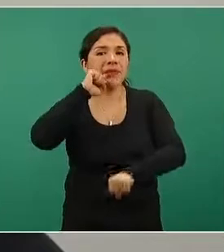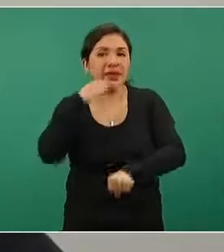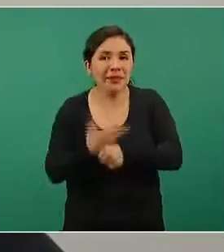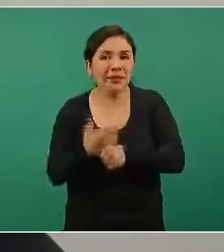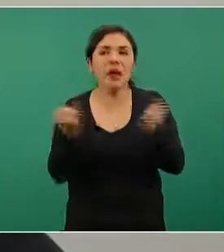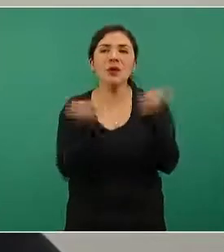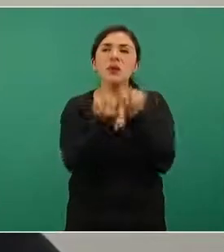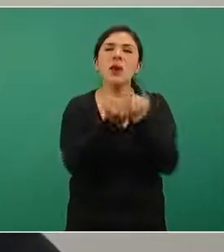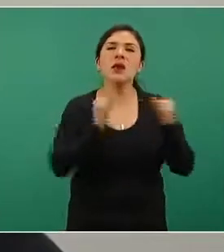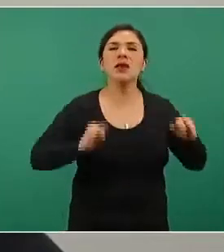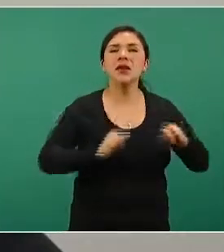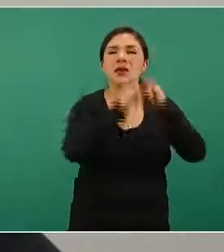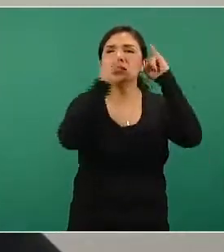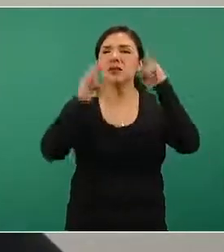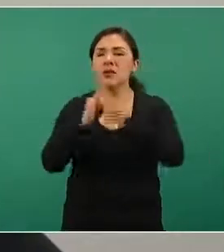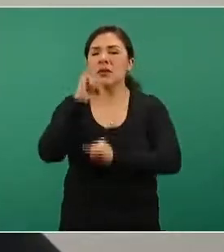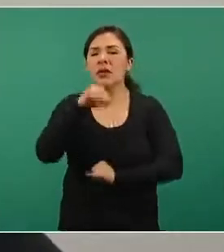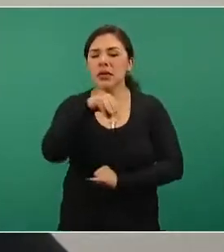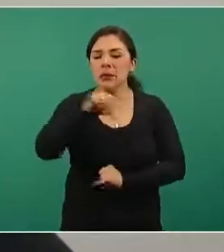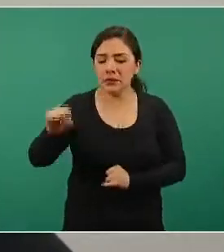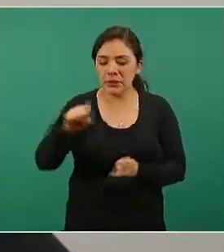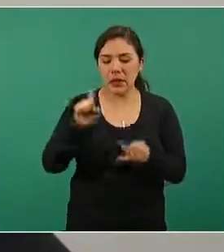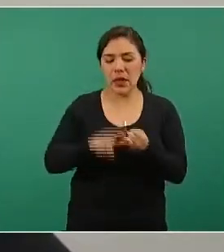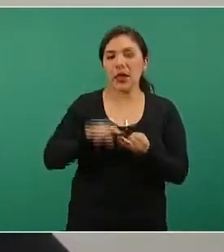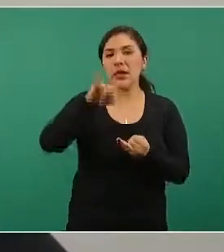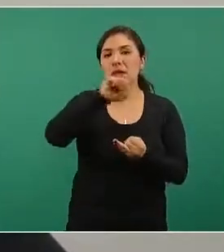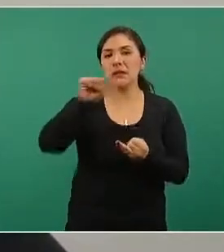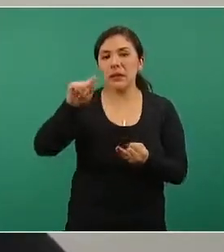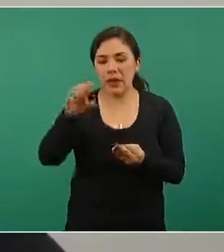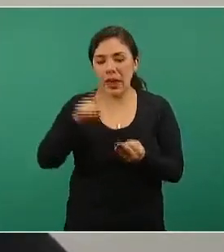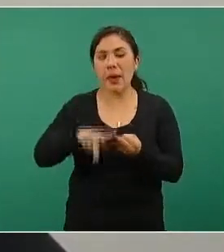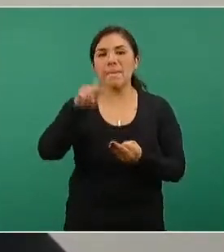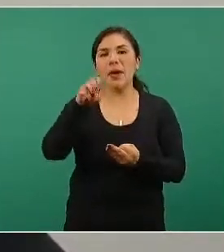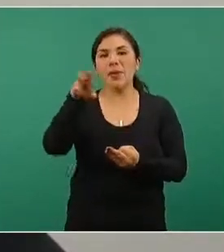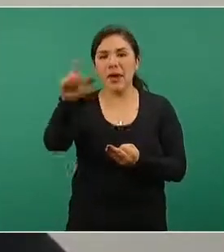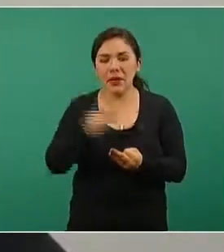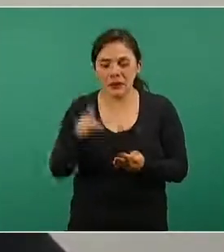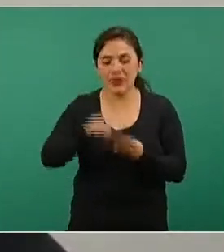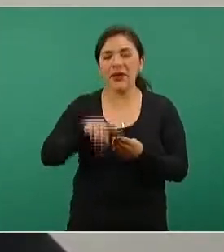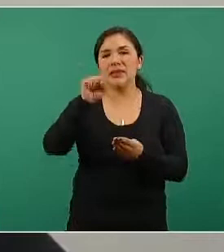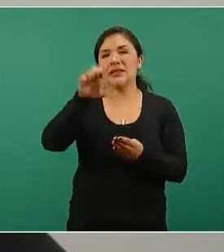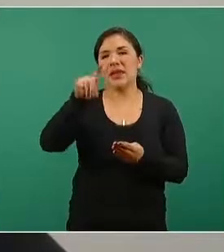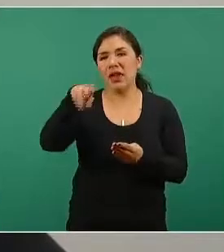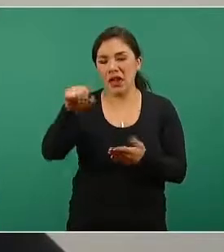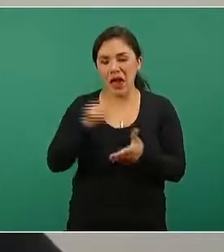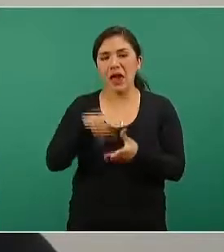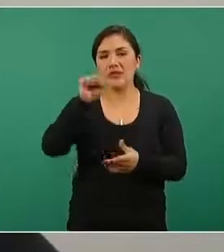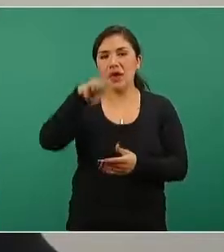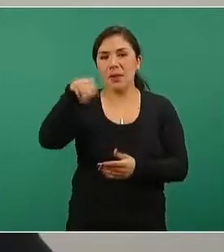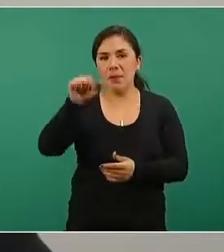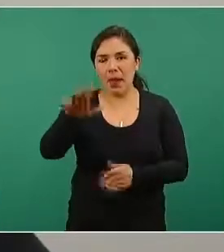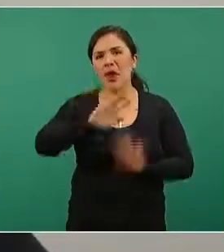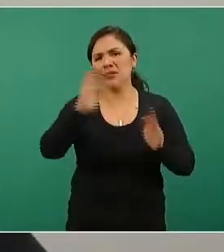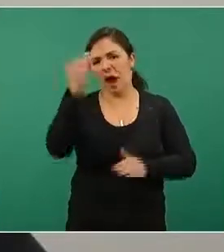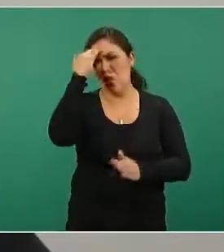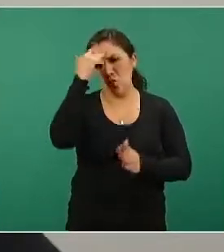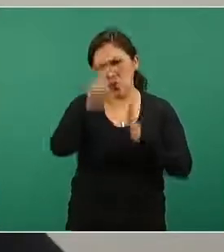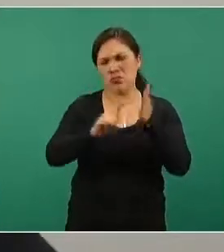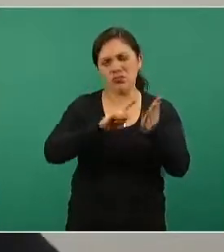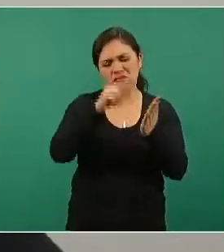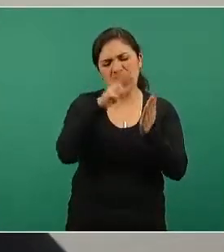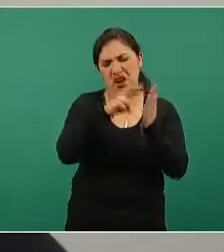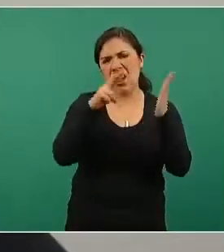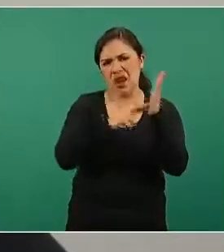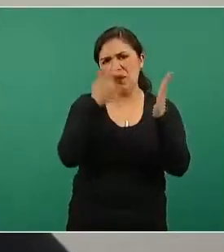las instituciones, el IMSS, el ISSSTE, Pemex, la CDN, la CEMAR, todos conocen estos lineamientos, de hecho se